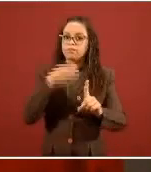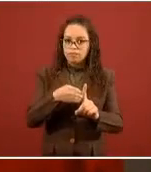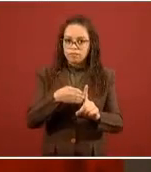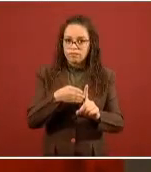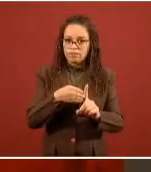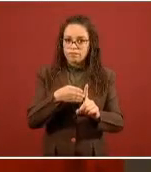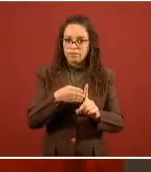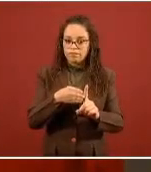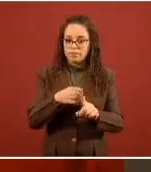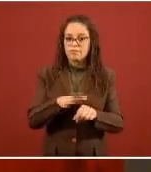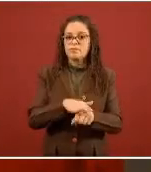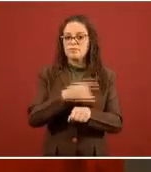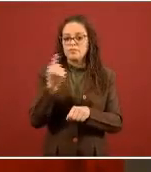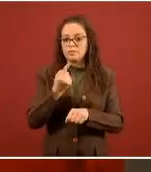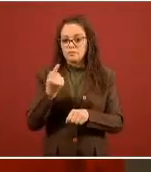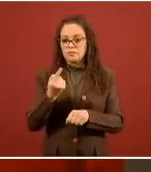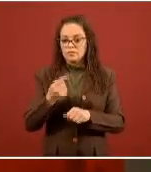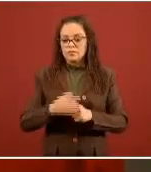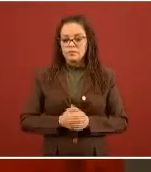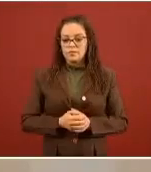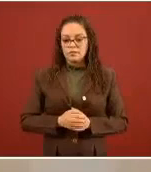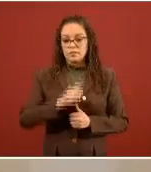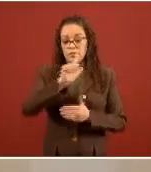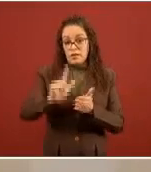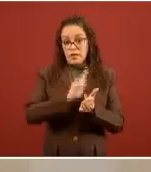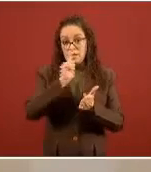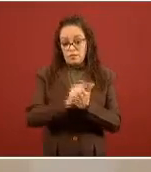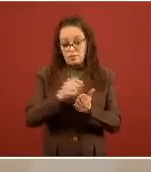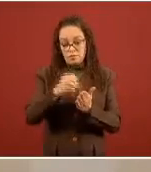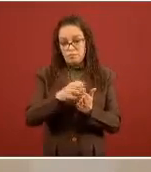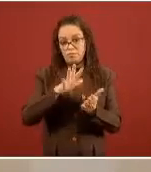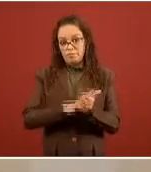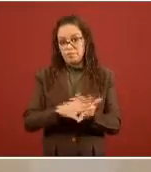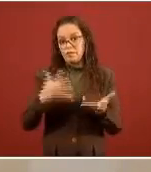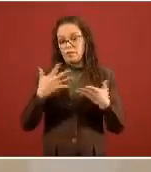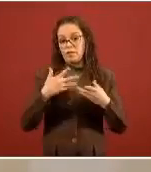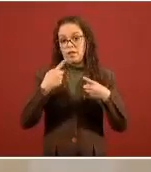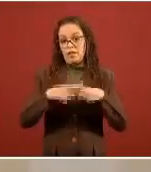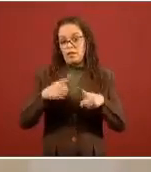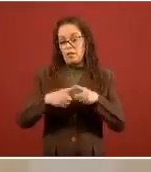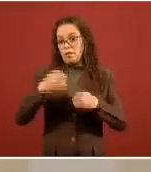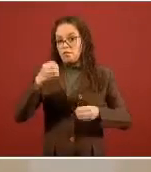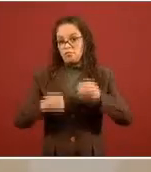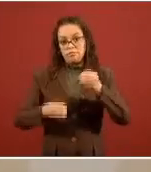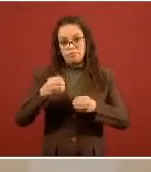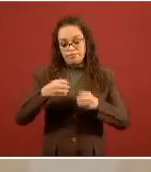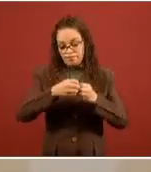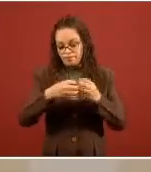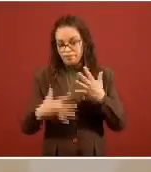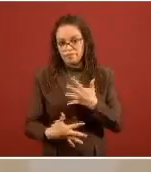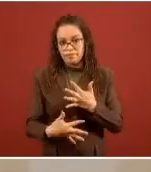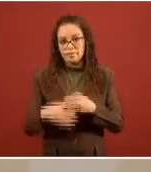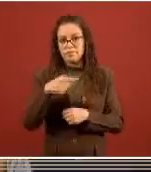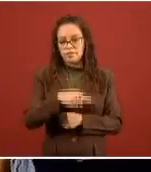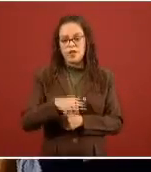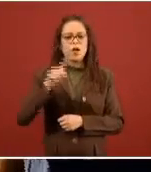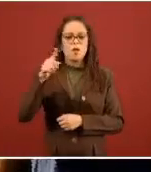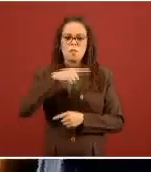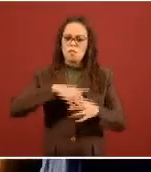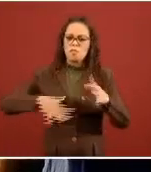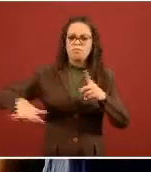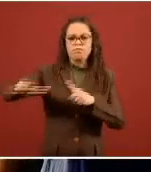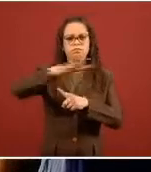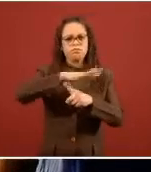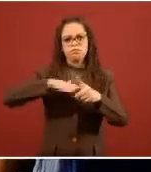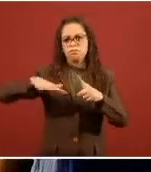representados también en forma de leyes o disposiciones jurídicas diversas, deben ser considerados como estándares universales.